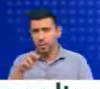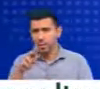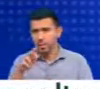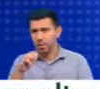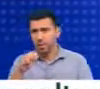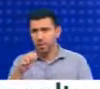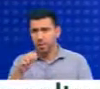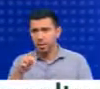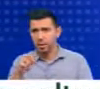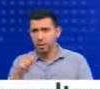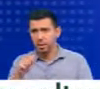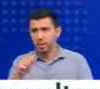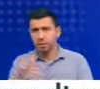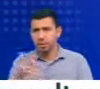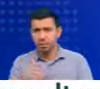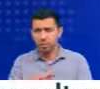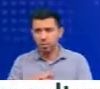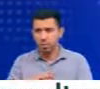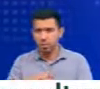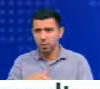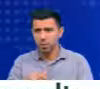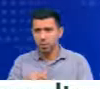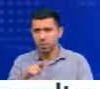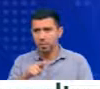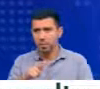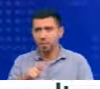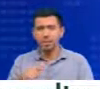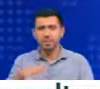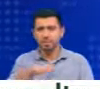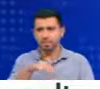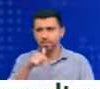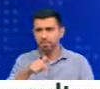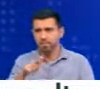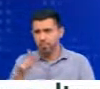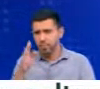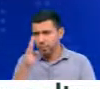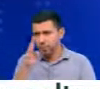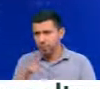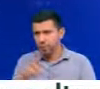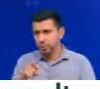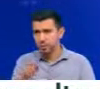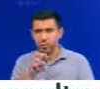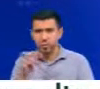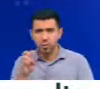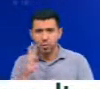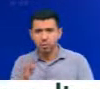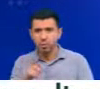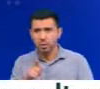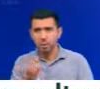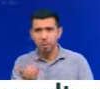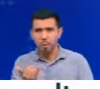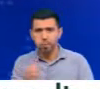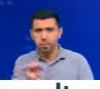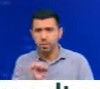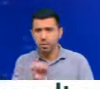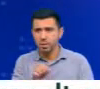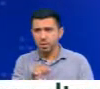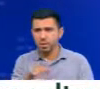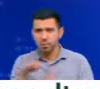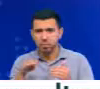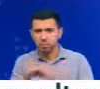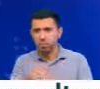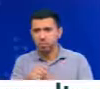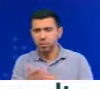Chinauta, Cundinamarca, detuvo un vehículo reportado como sospechoso en Norte de Santander. El carro, según el reporte policial, habría salido de la región